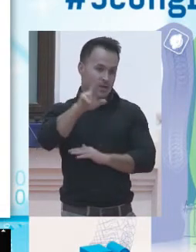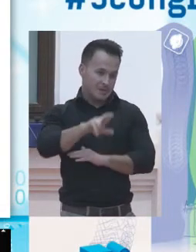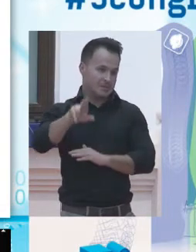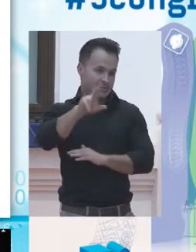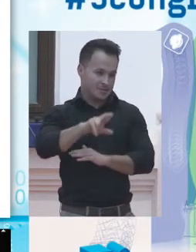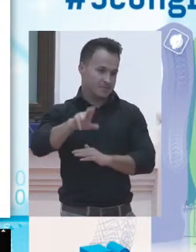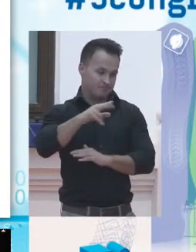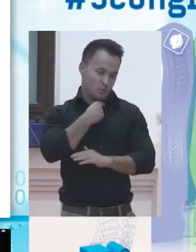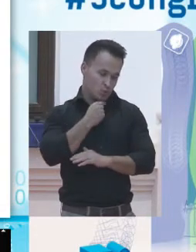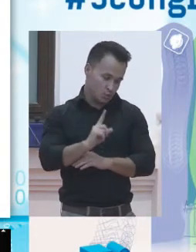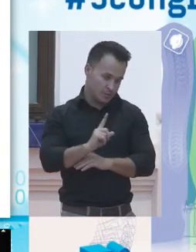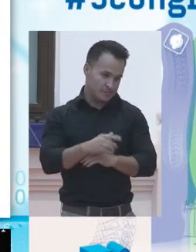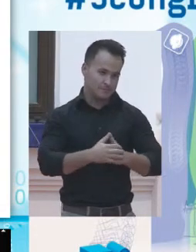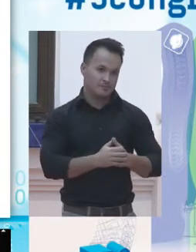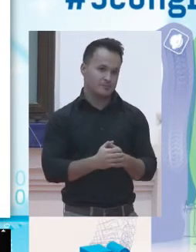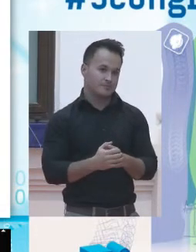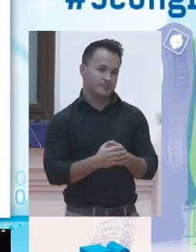cosas algunas veces.